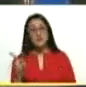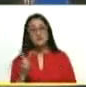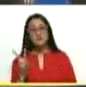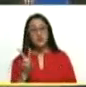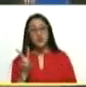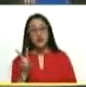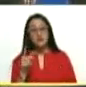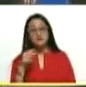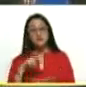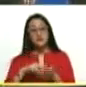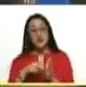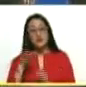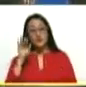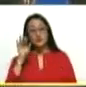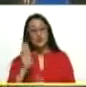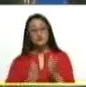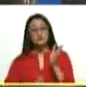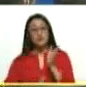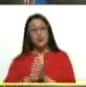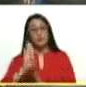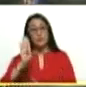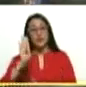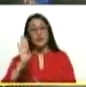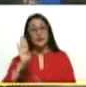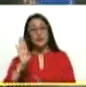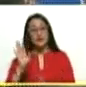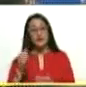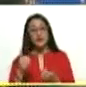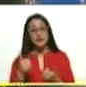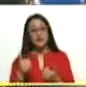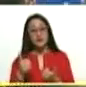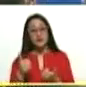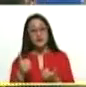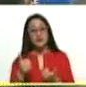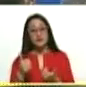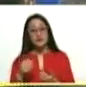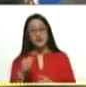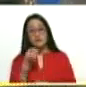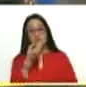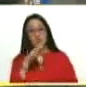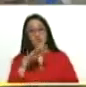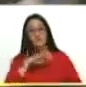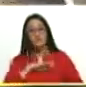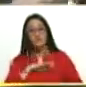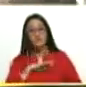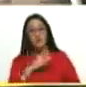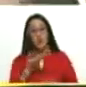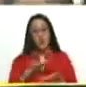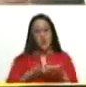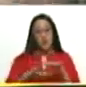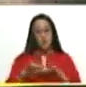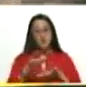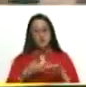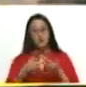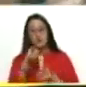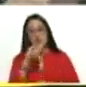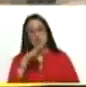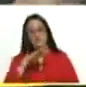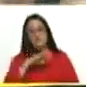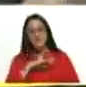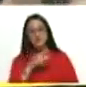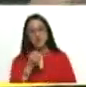es un futuro de prosperidad, de crecimiento y de beneficio compartido, de beneficio